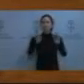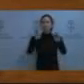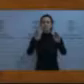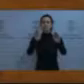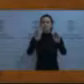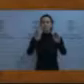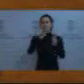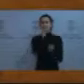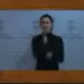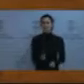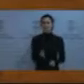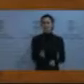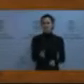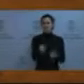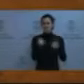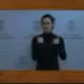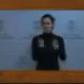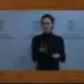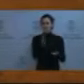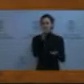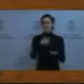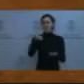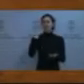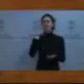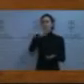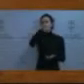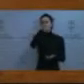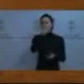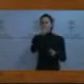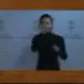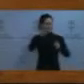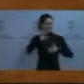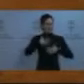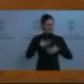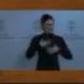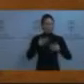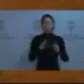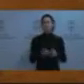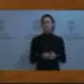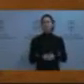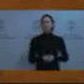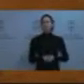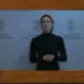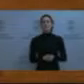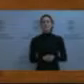crisis absoluta en el que nos dejó el Partido Socialista Obrero Español.